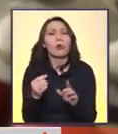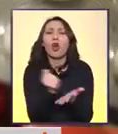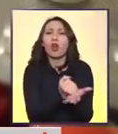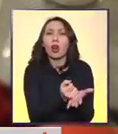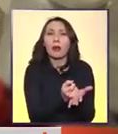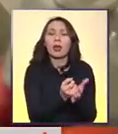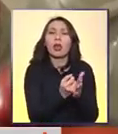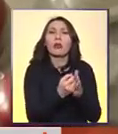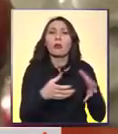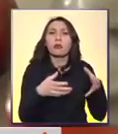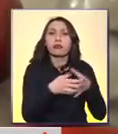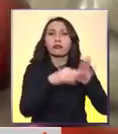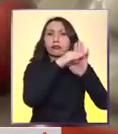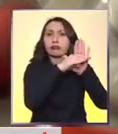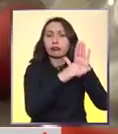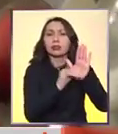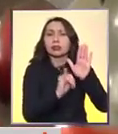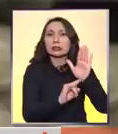a este grupo?